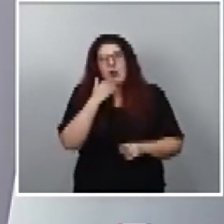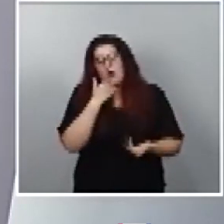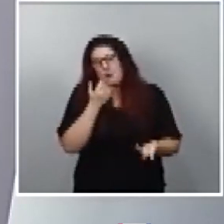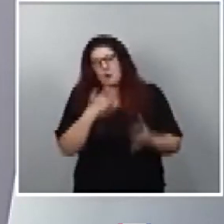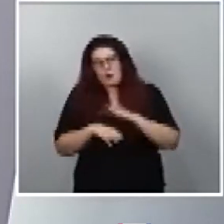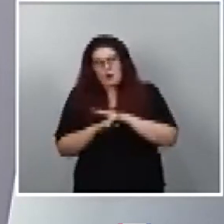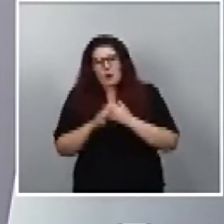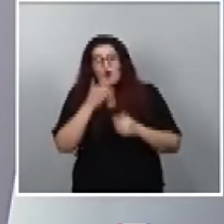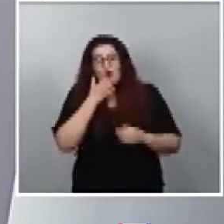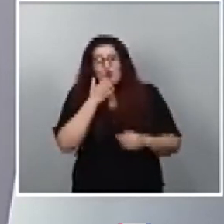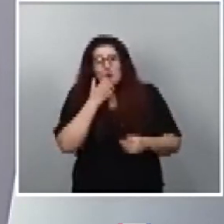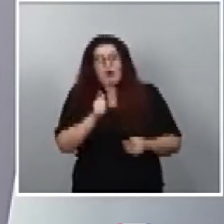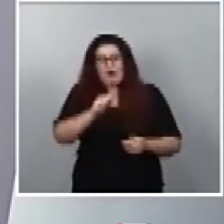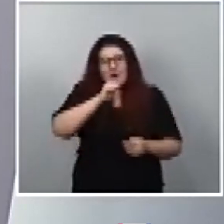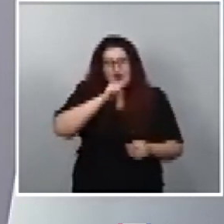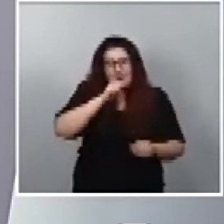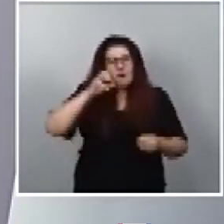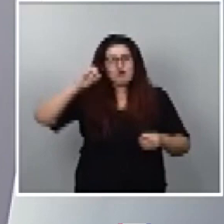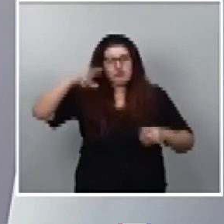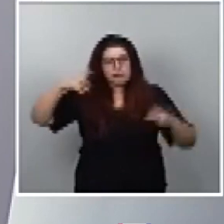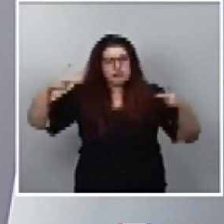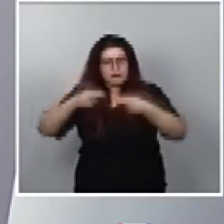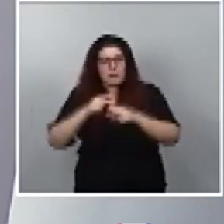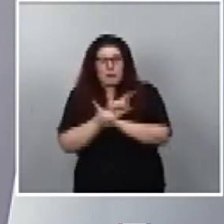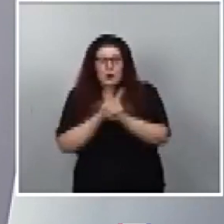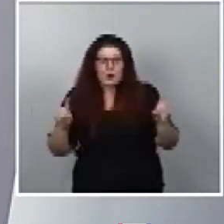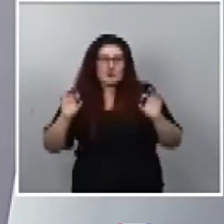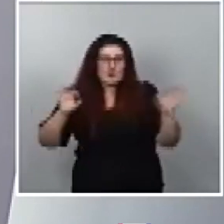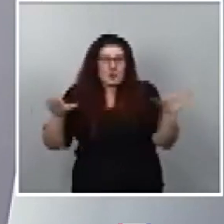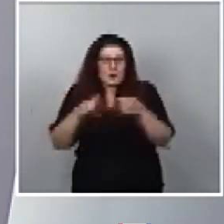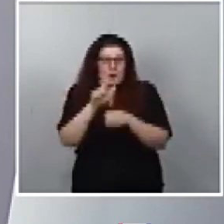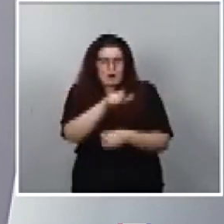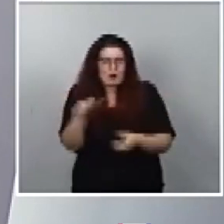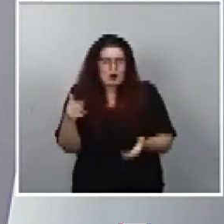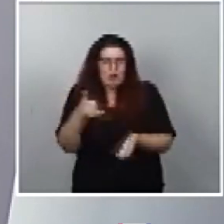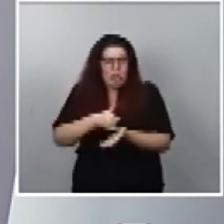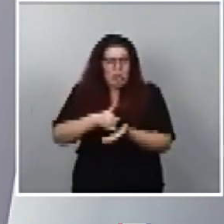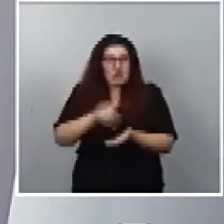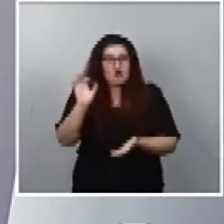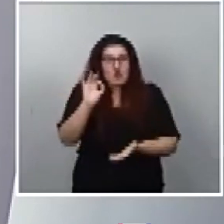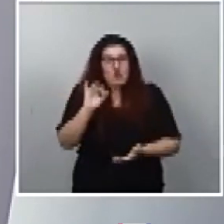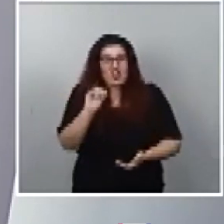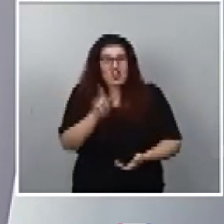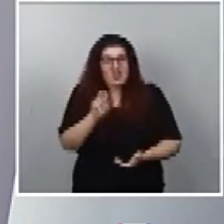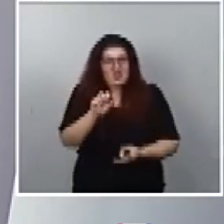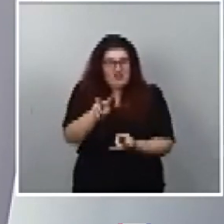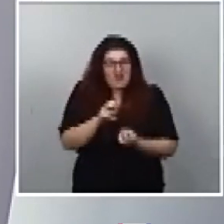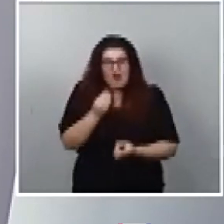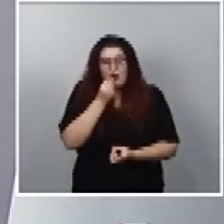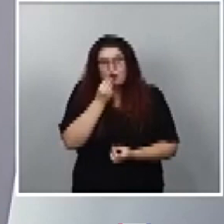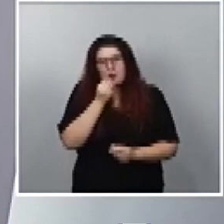prohibición del corte de suministros energéticos por ejemplo para personas vulnerables o la rebaja del IVA de los